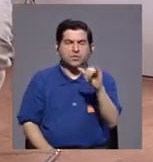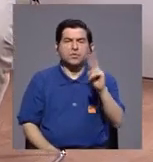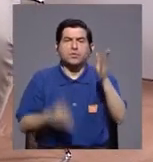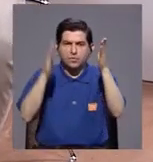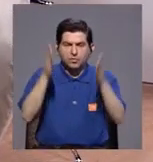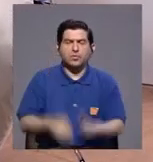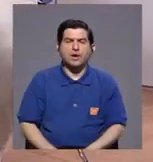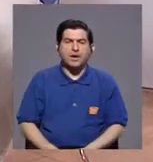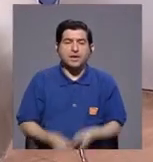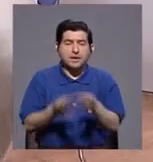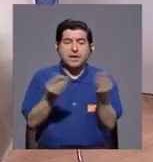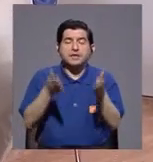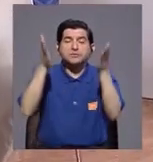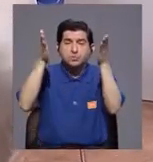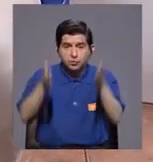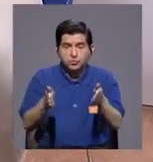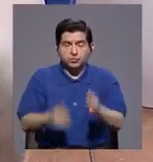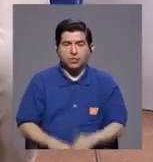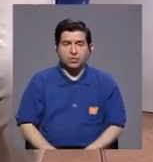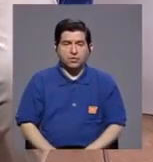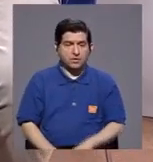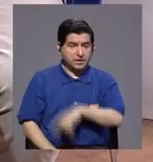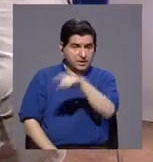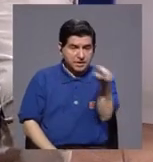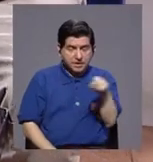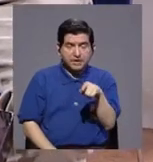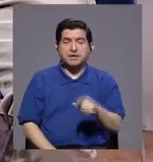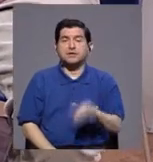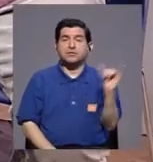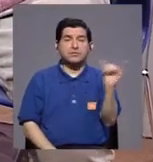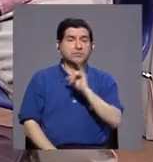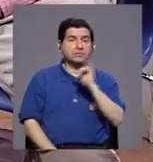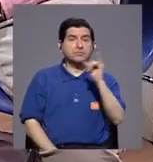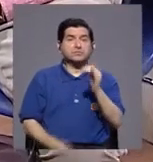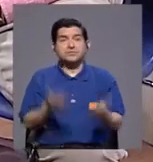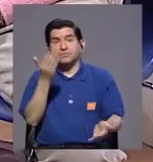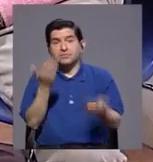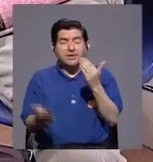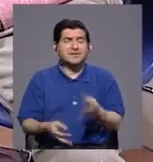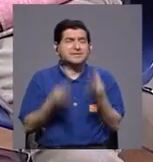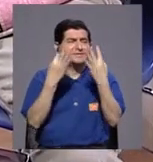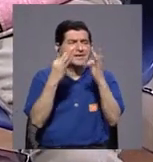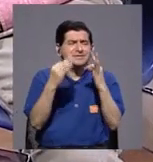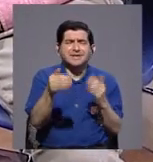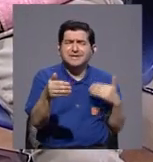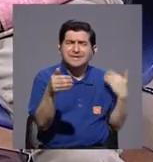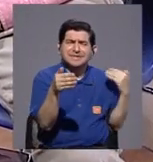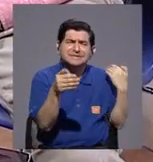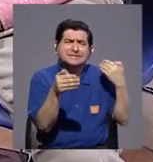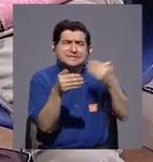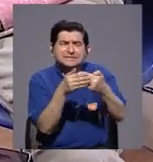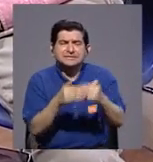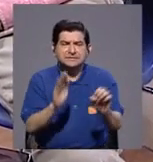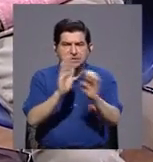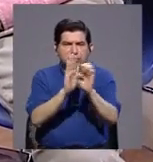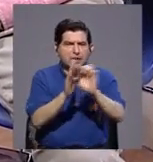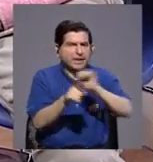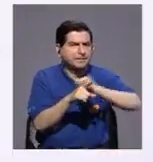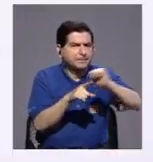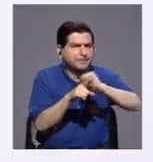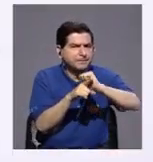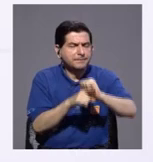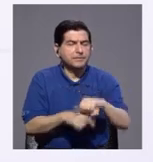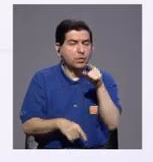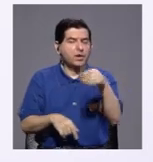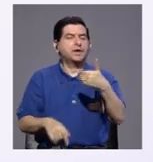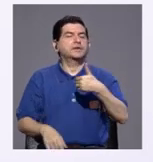compañero de los productores con los productores ha sido también un poco buscar el acercamiento con ejemplos prácticos de